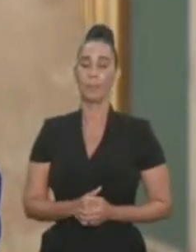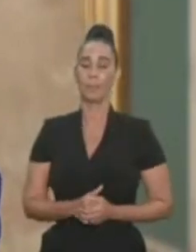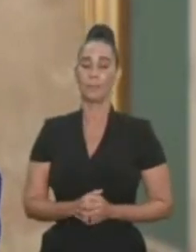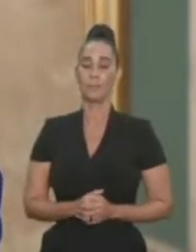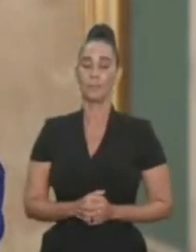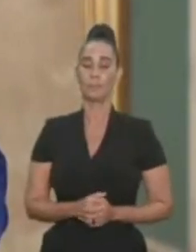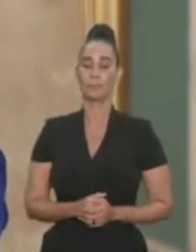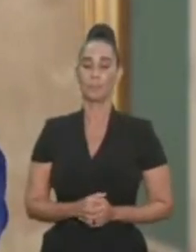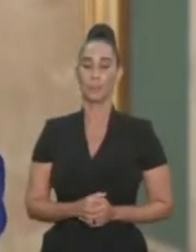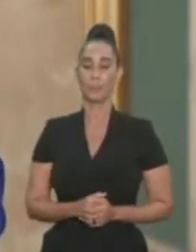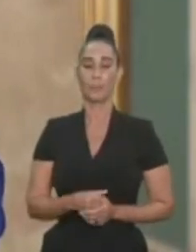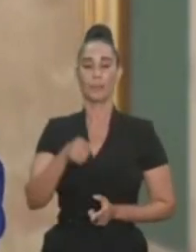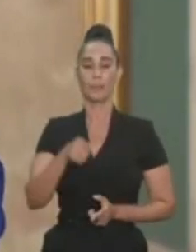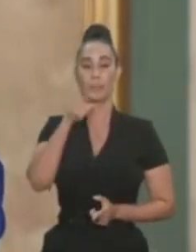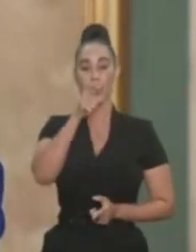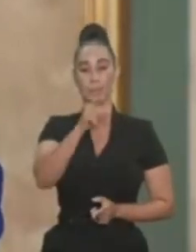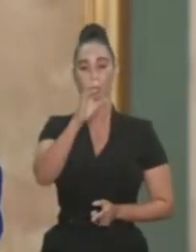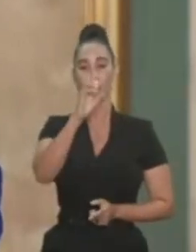Y